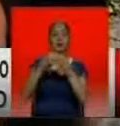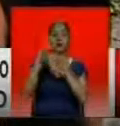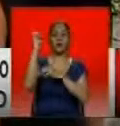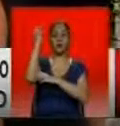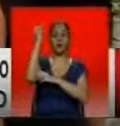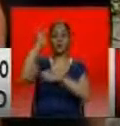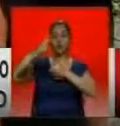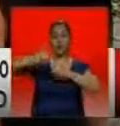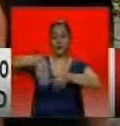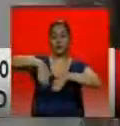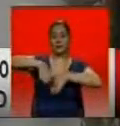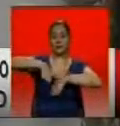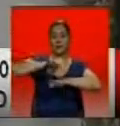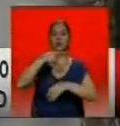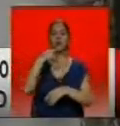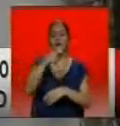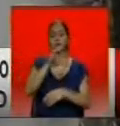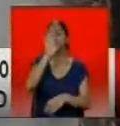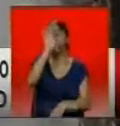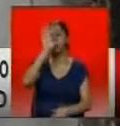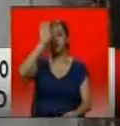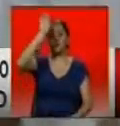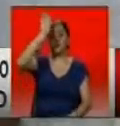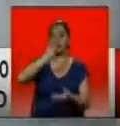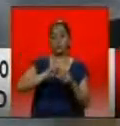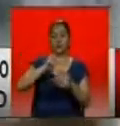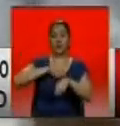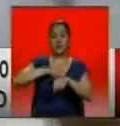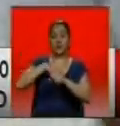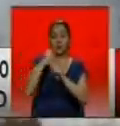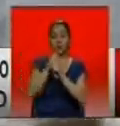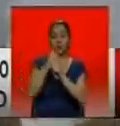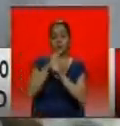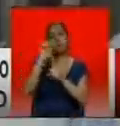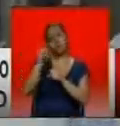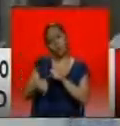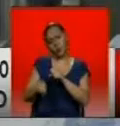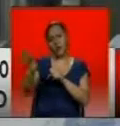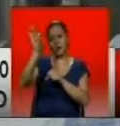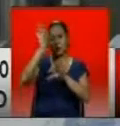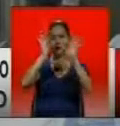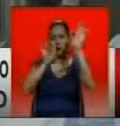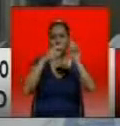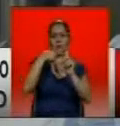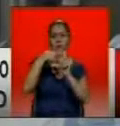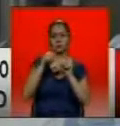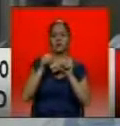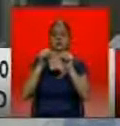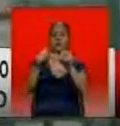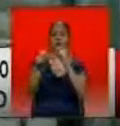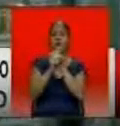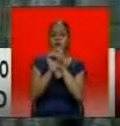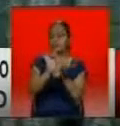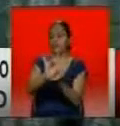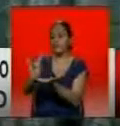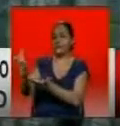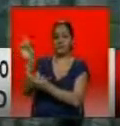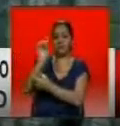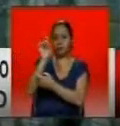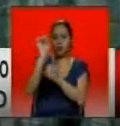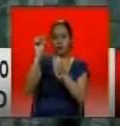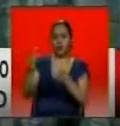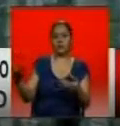Textiles del Ecuador, considera que la reducción de la jornada laboral puede ser una alternativa positiva para mantener el empleo, sobre todo para las compañías